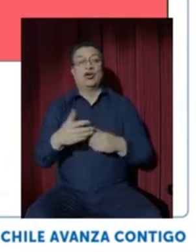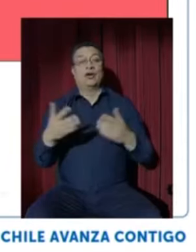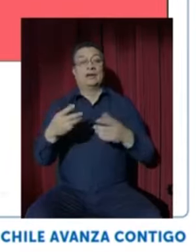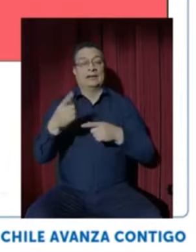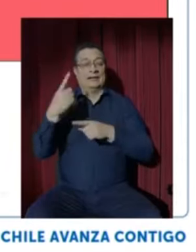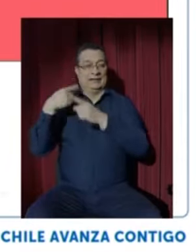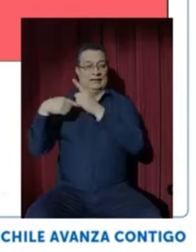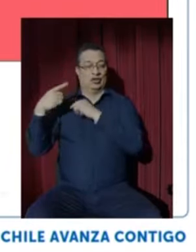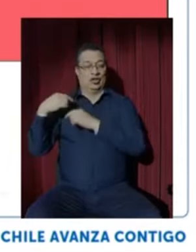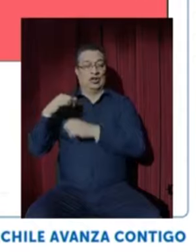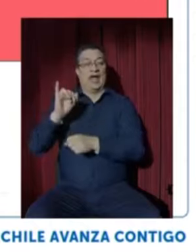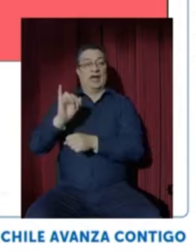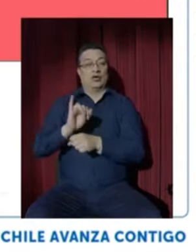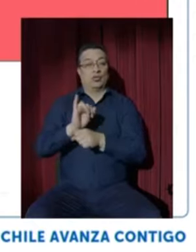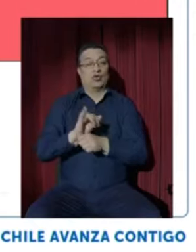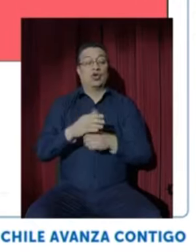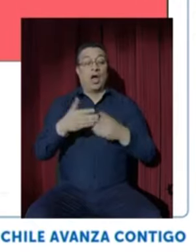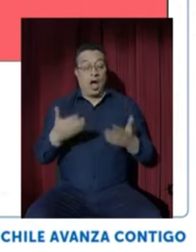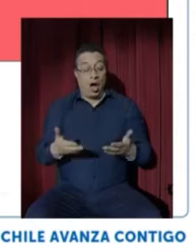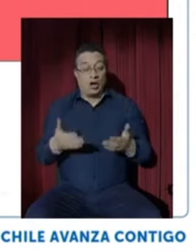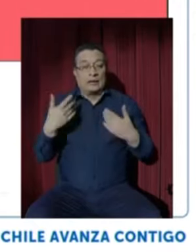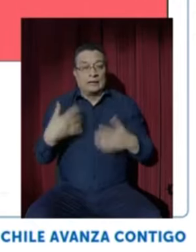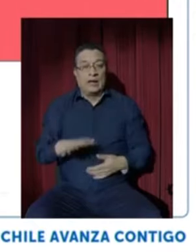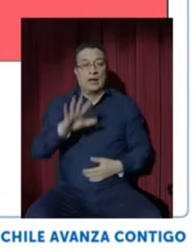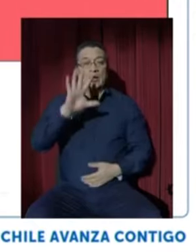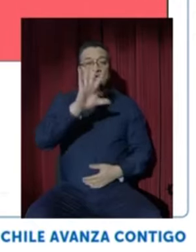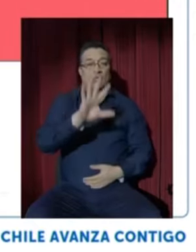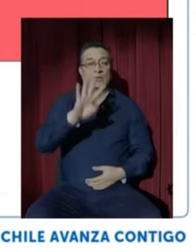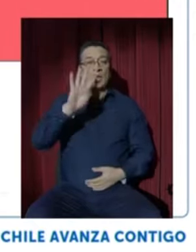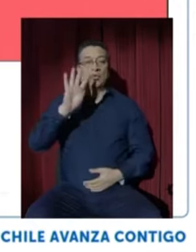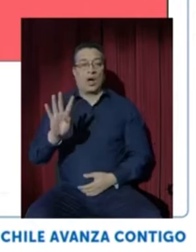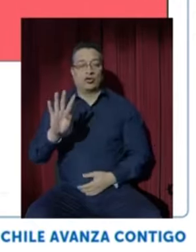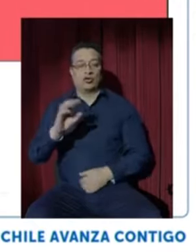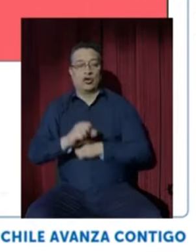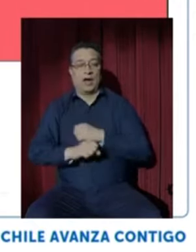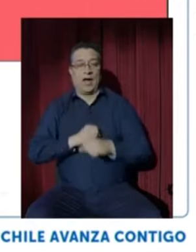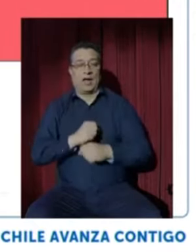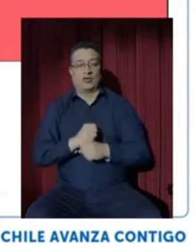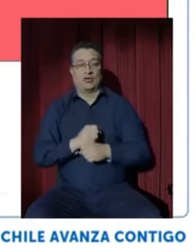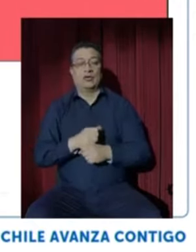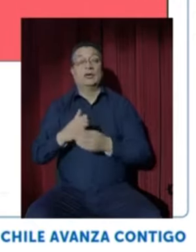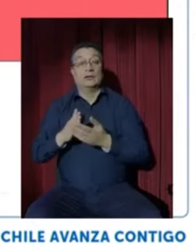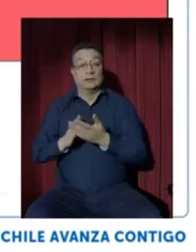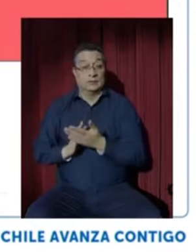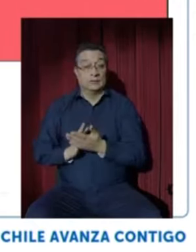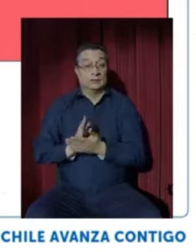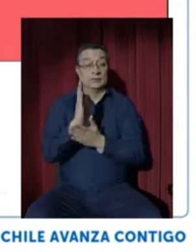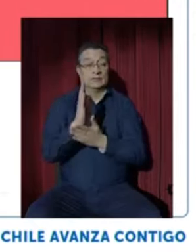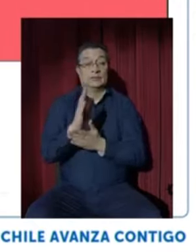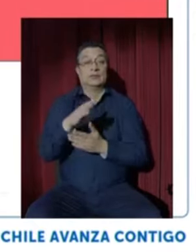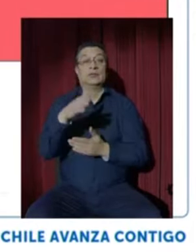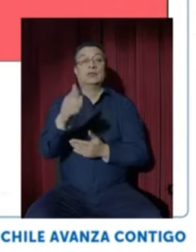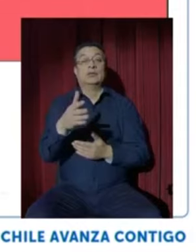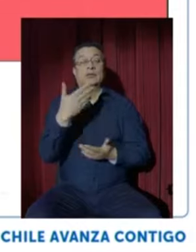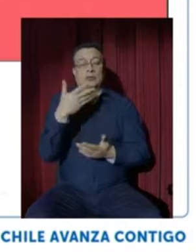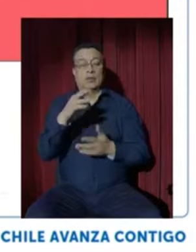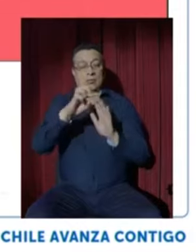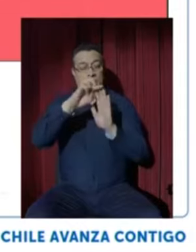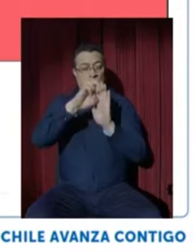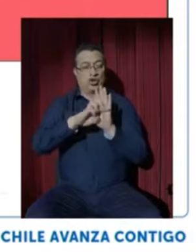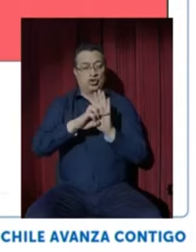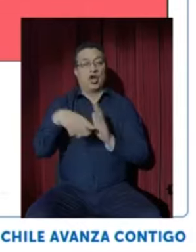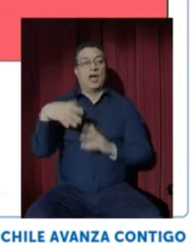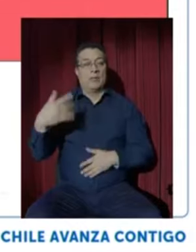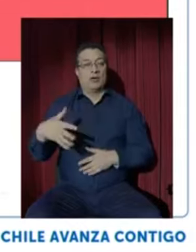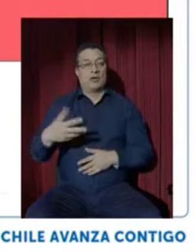historia institución y ya van 54 años que comienza con con un proyecto importante